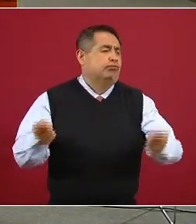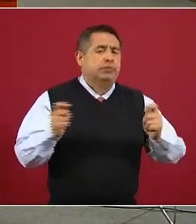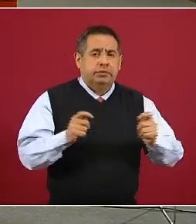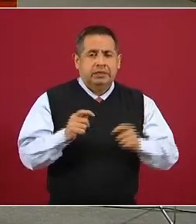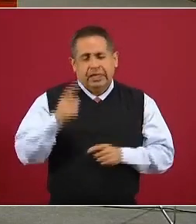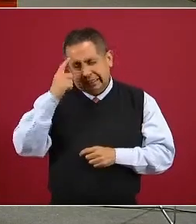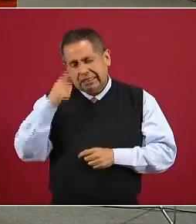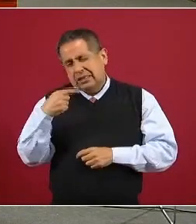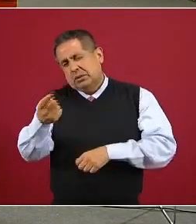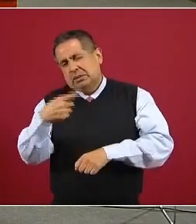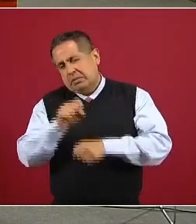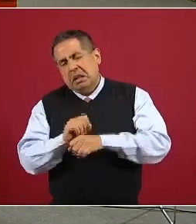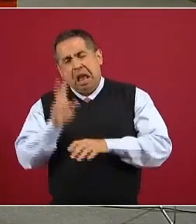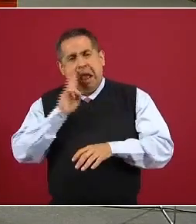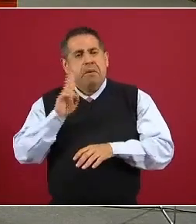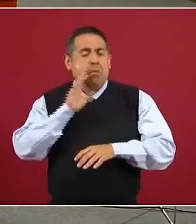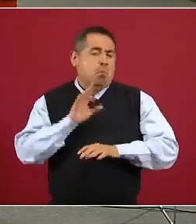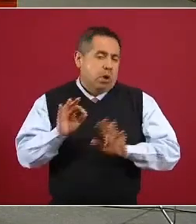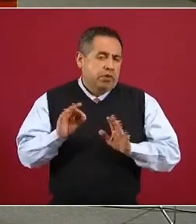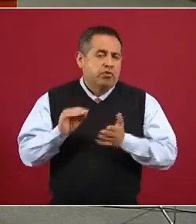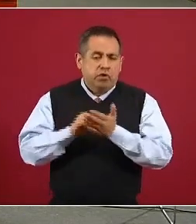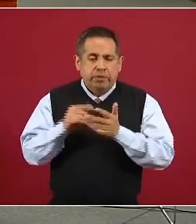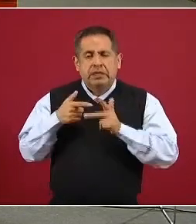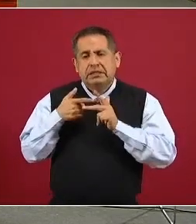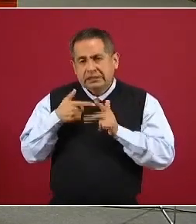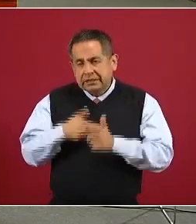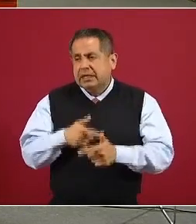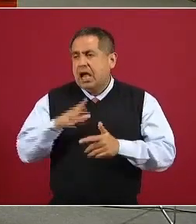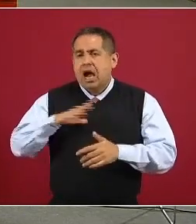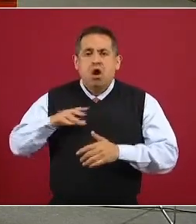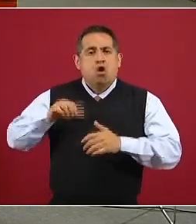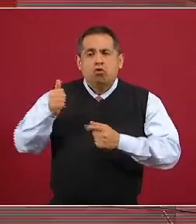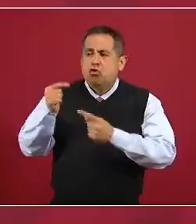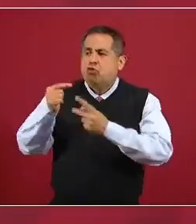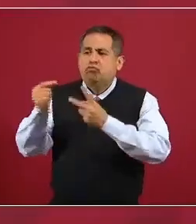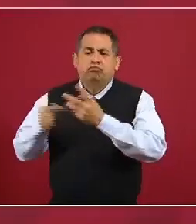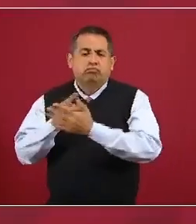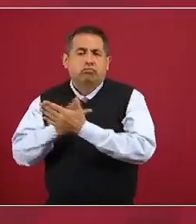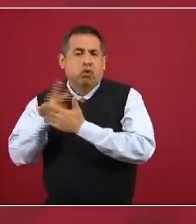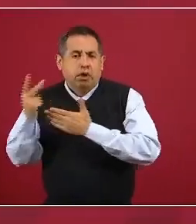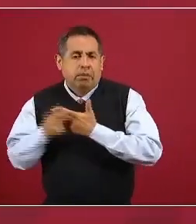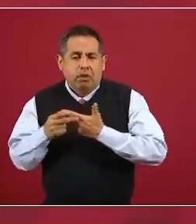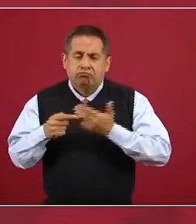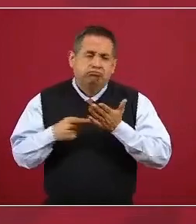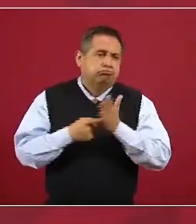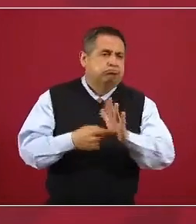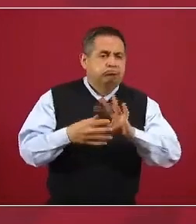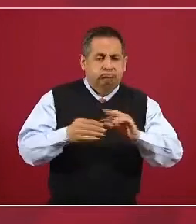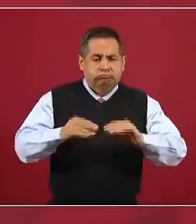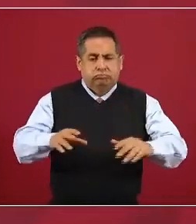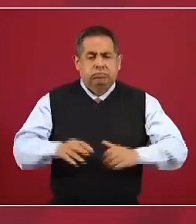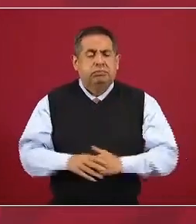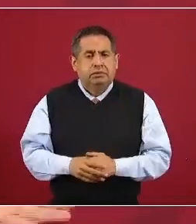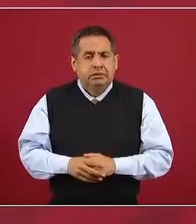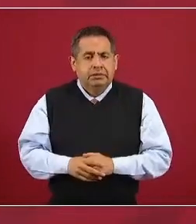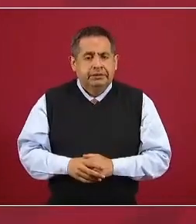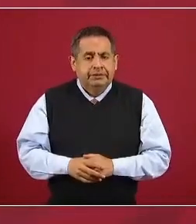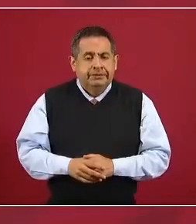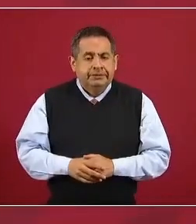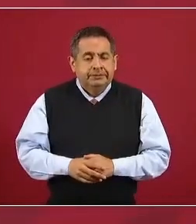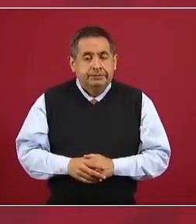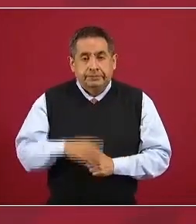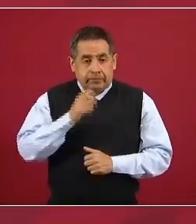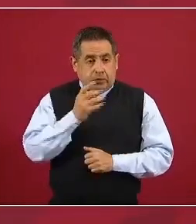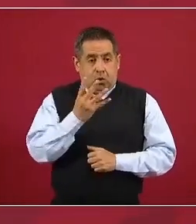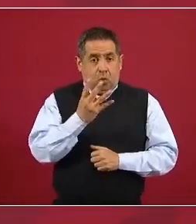aun cuando seguiremos reportando por las distintas modalidades que tiene el programa. Y así como el